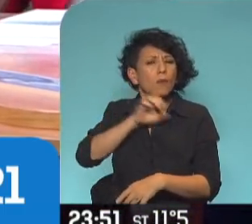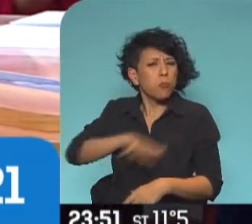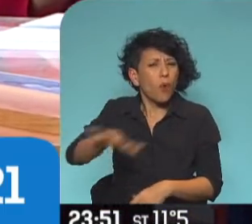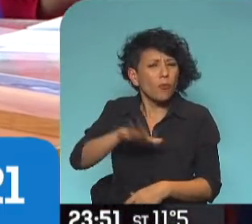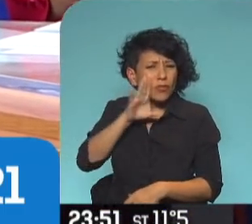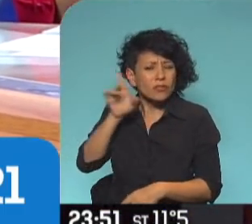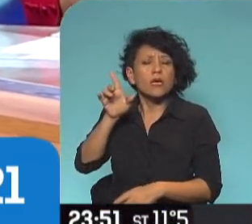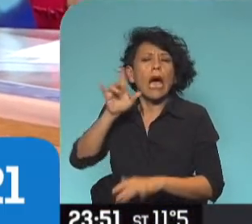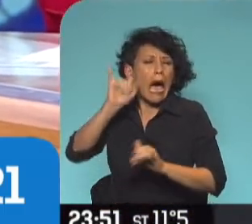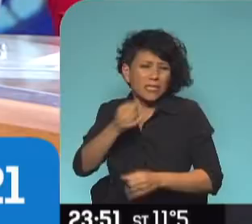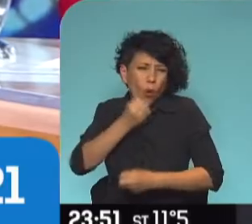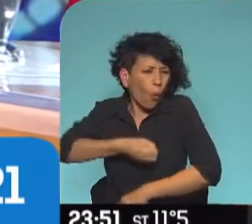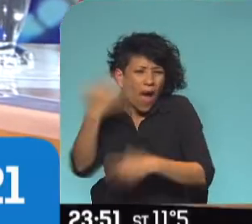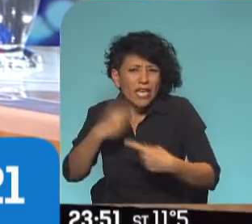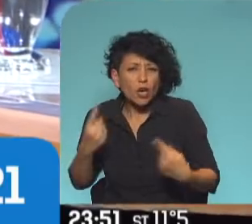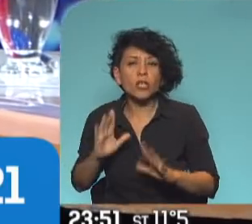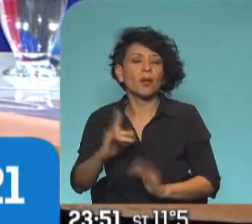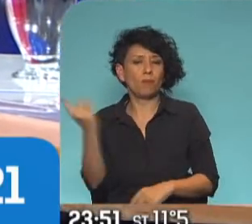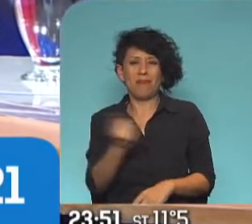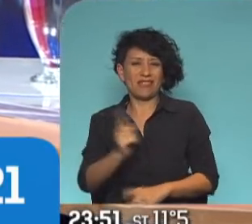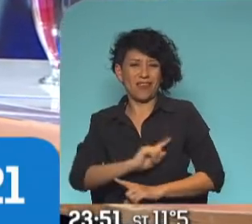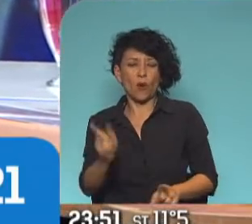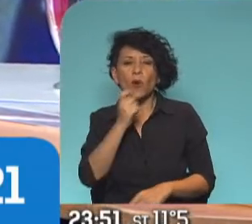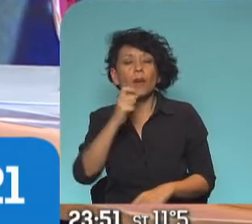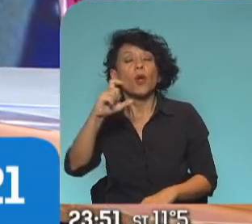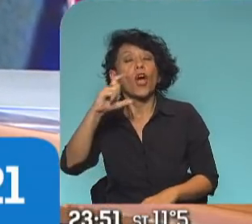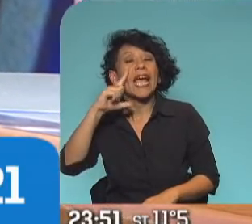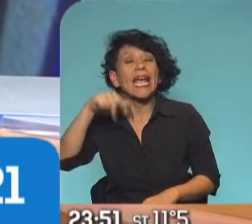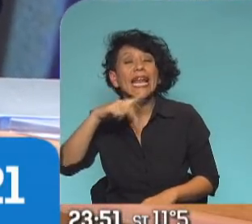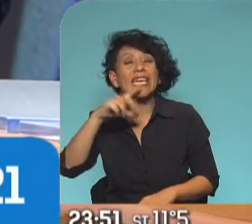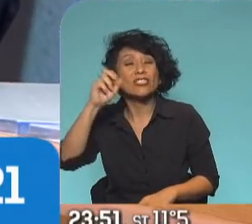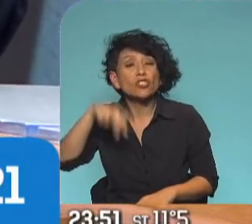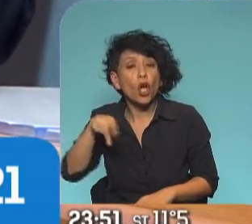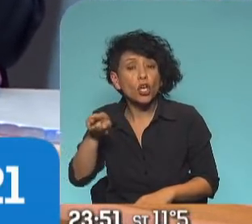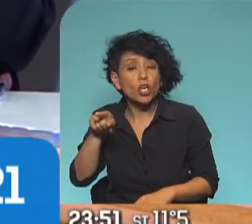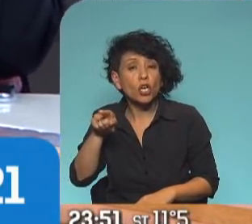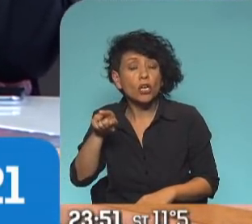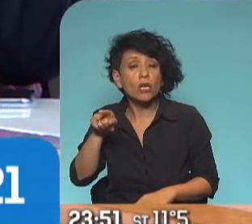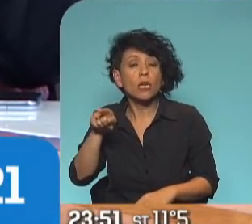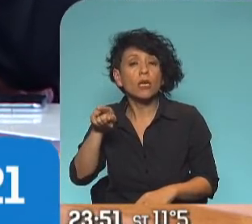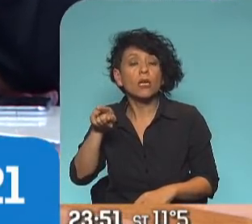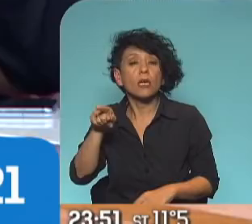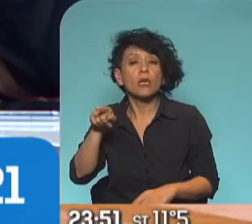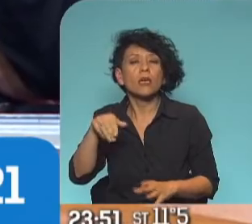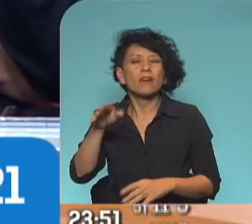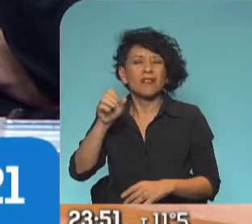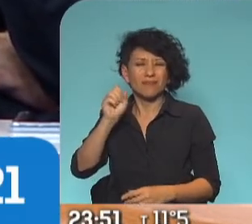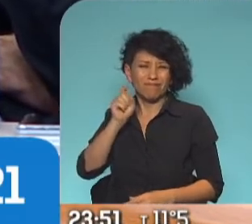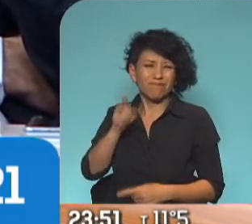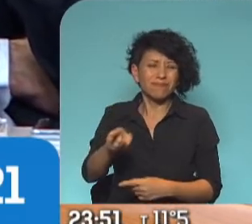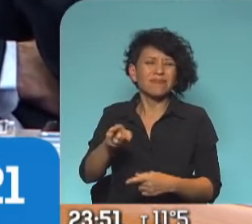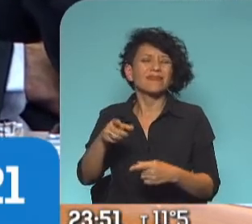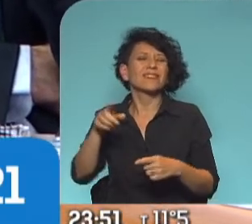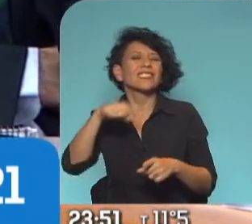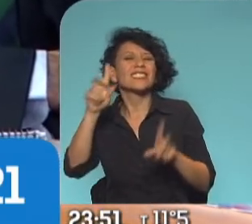la mentira. O sea, lo viví con los Clinton, por ejemplo, cuando Bill Clinton fue por Stark y juzgado por el tema Lewinsky y